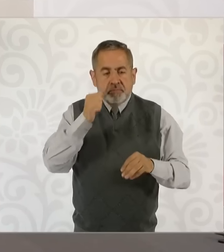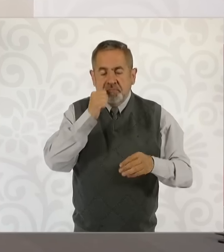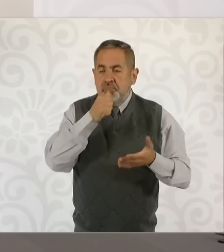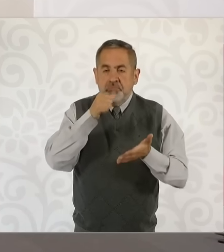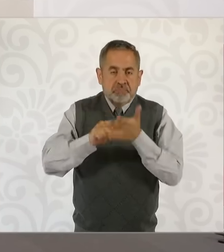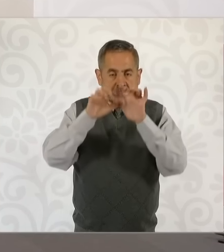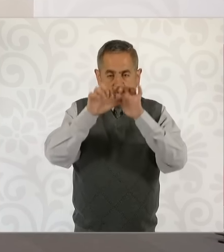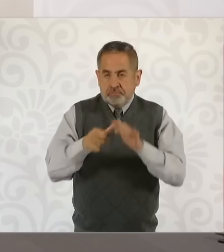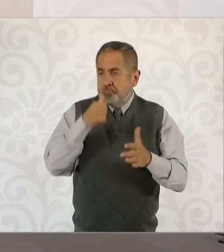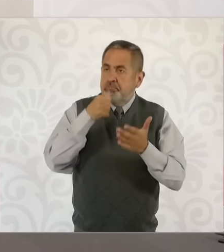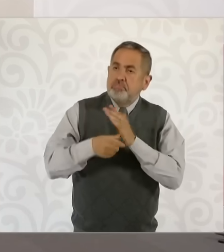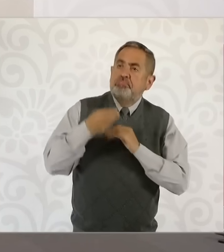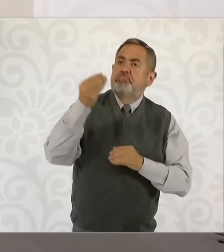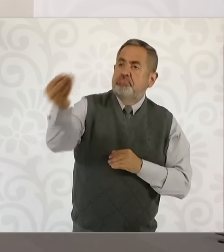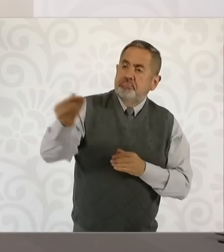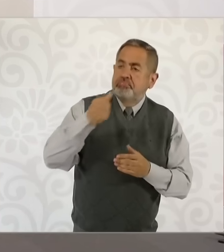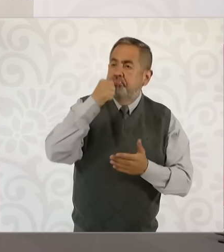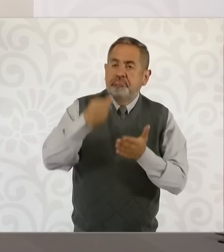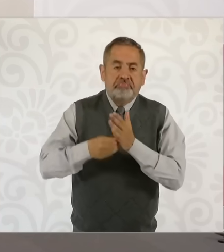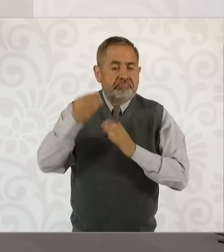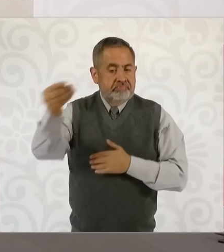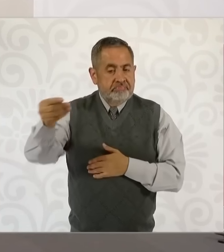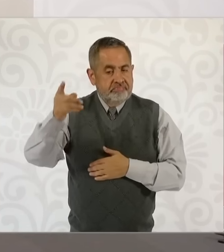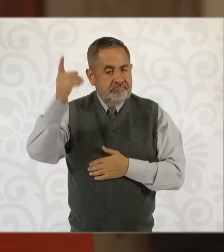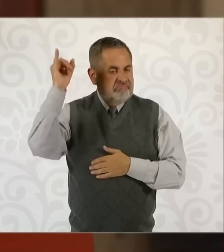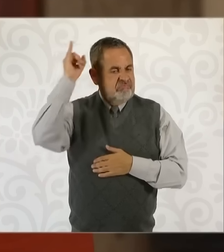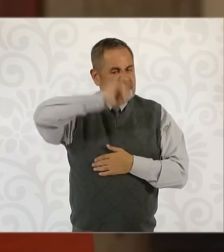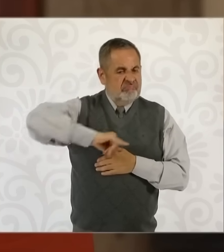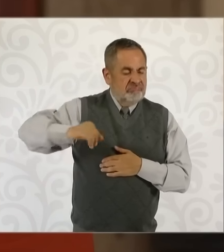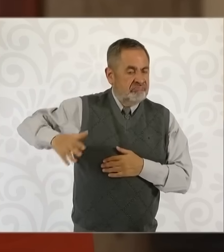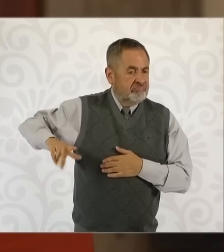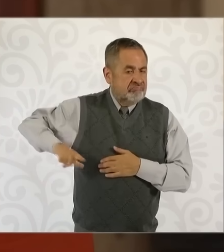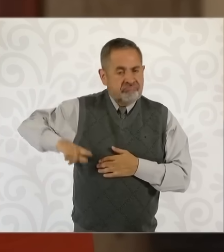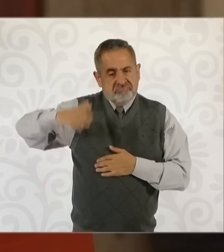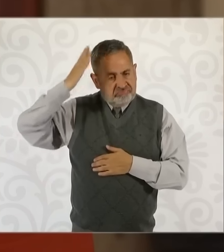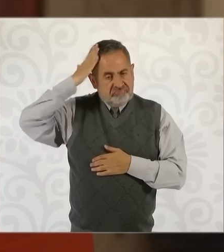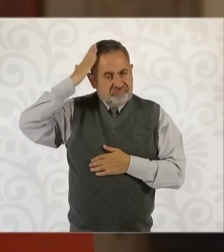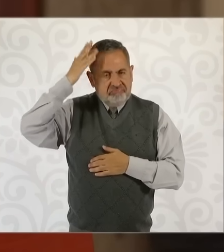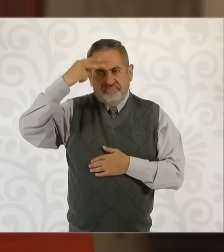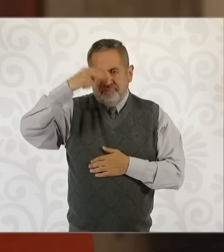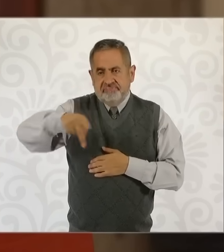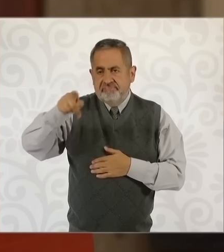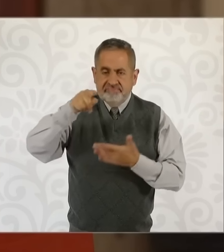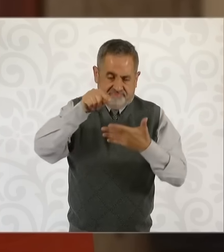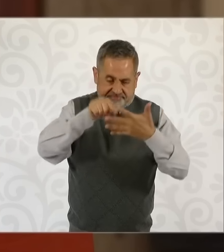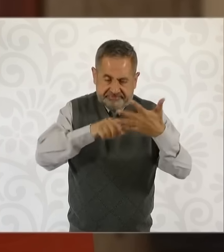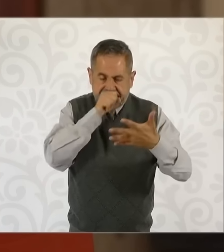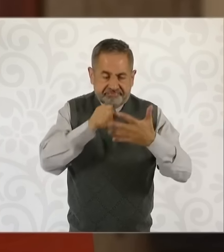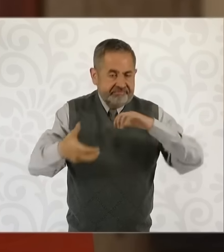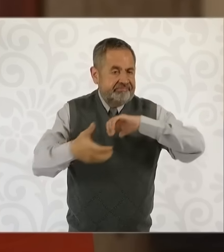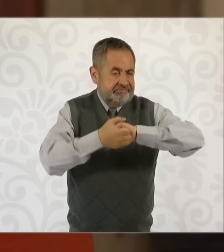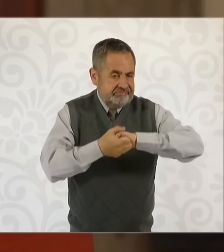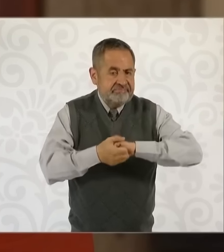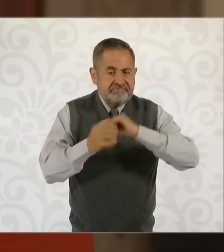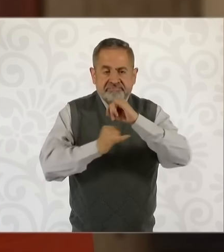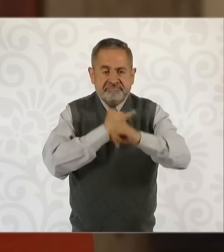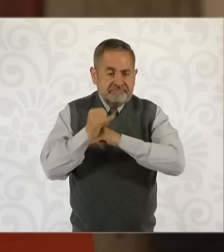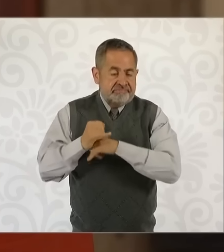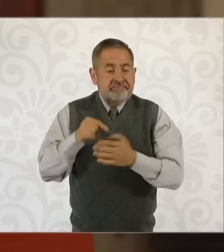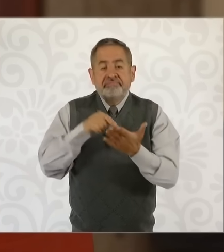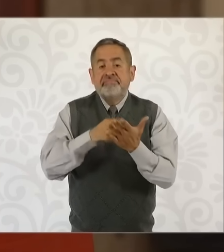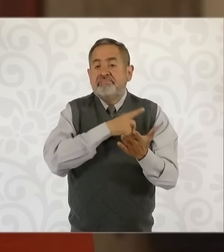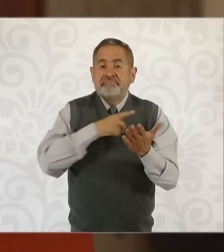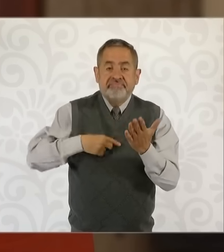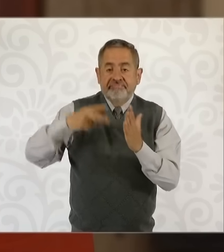autoridades mexicanas que corresponda en términos de los respectivos convenios de cooperación internacional, deberán